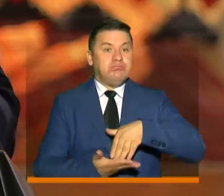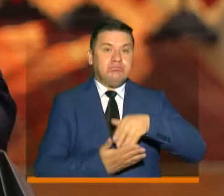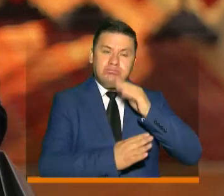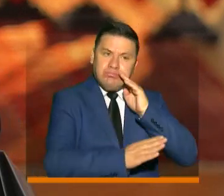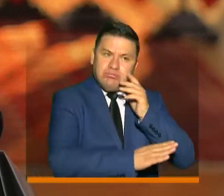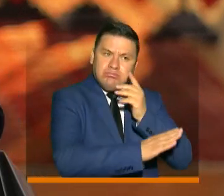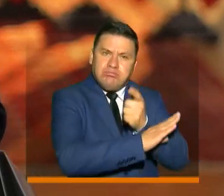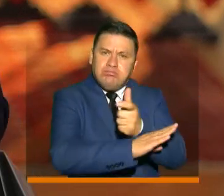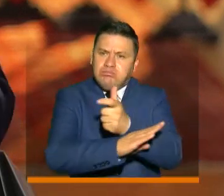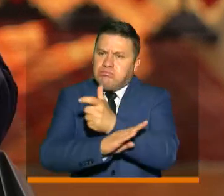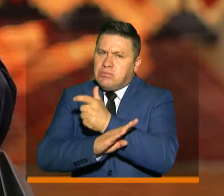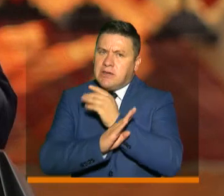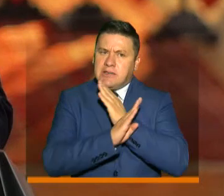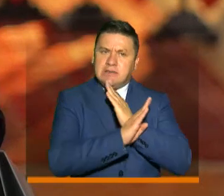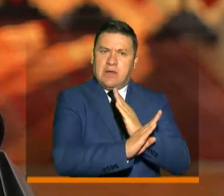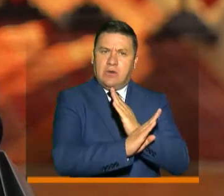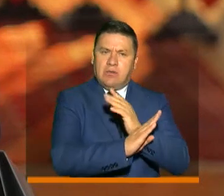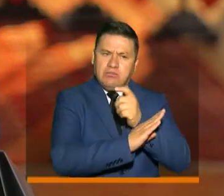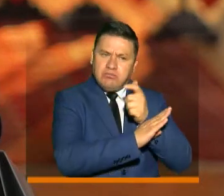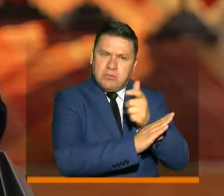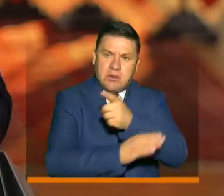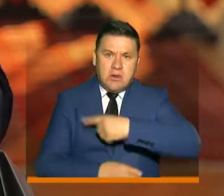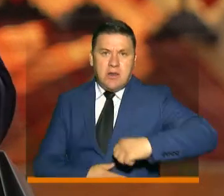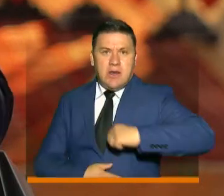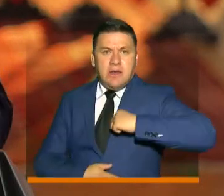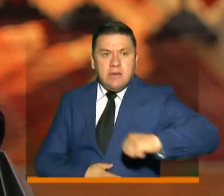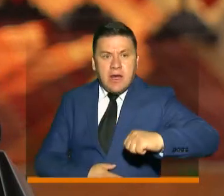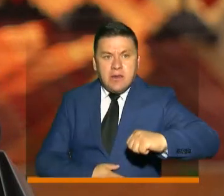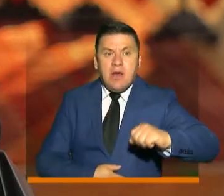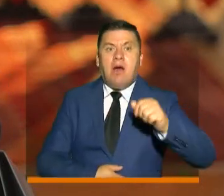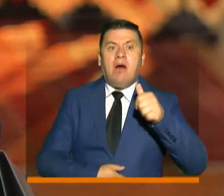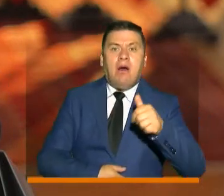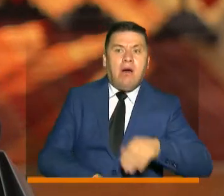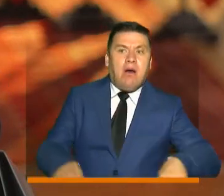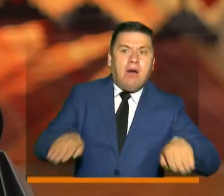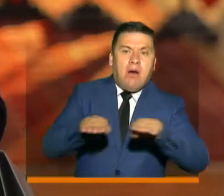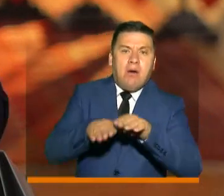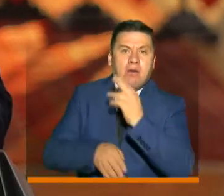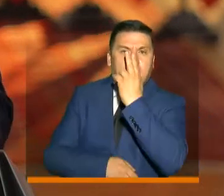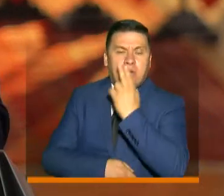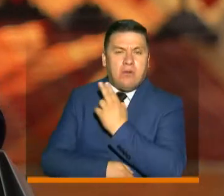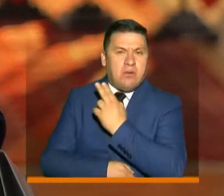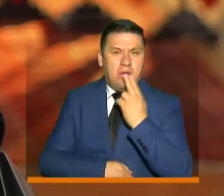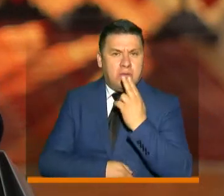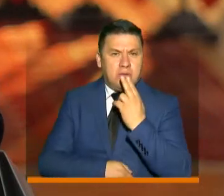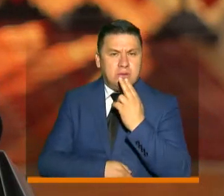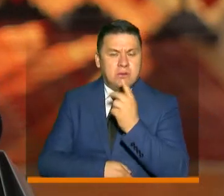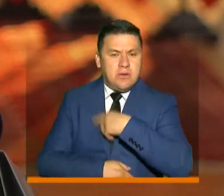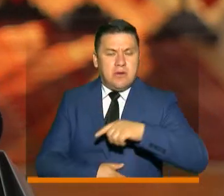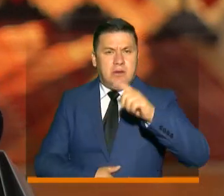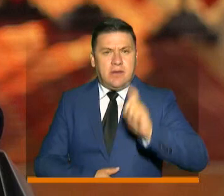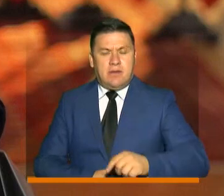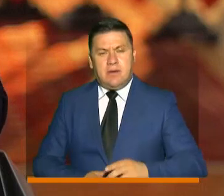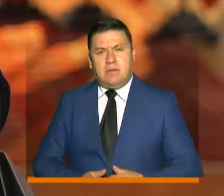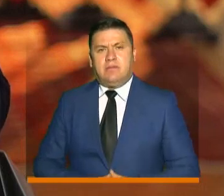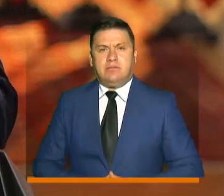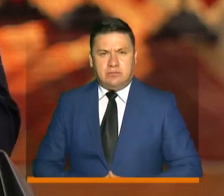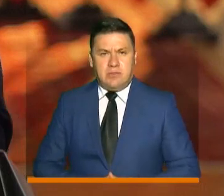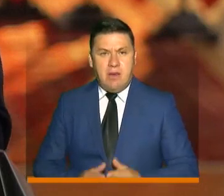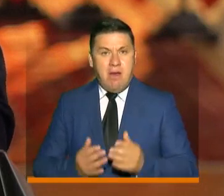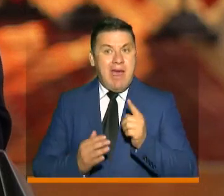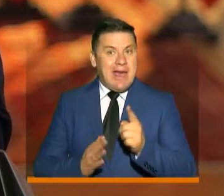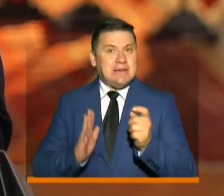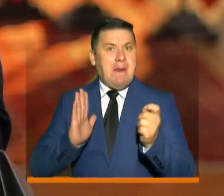velando por que el ejercicio de los derechos sea equivalente al compromiso de cumplir con los deberes en